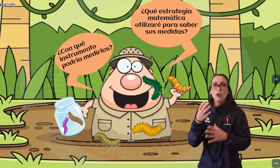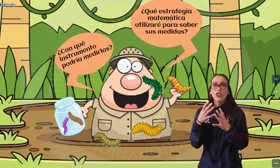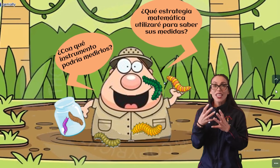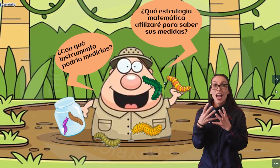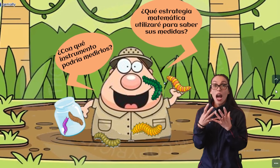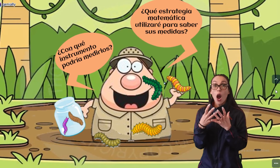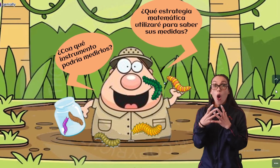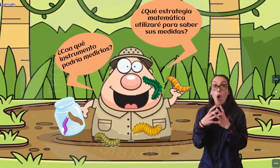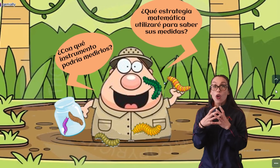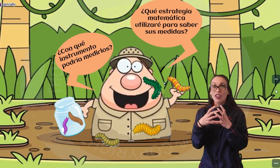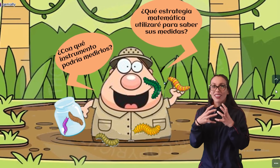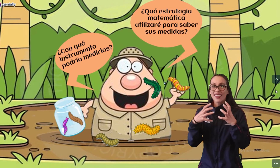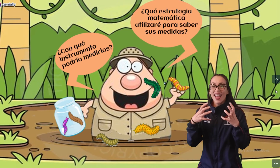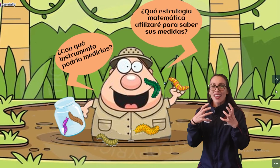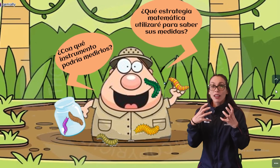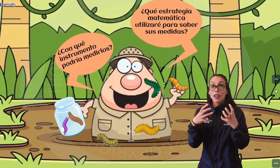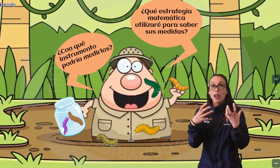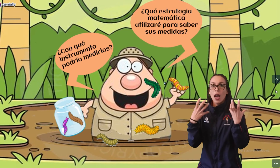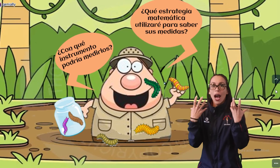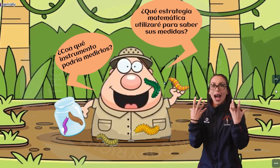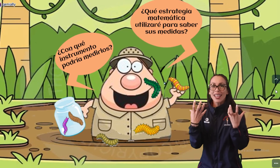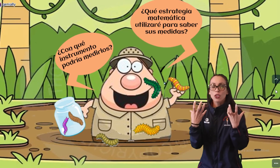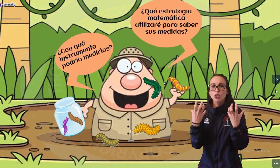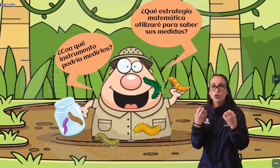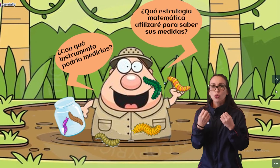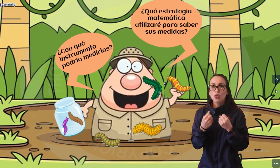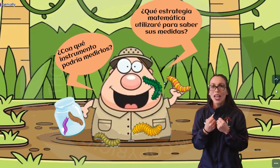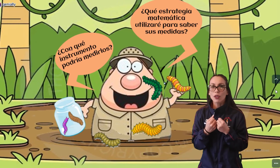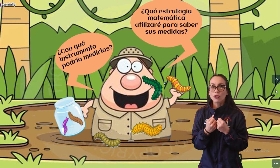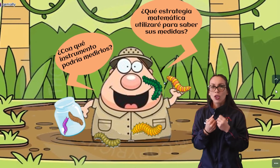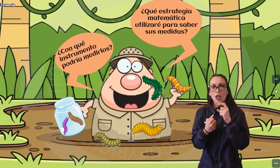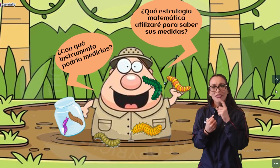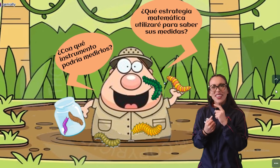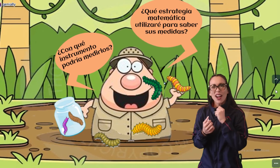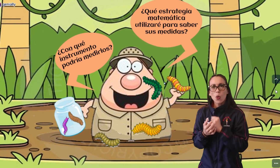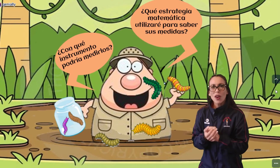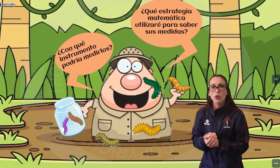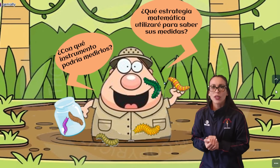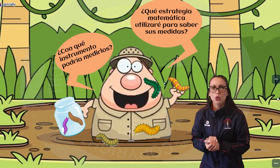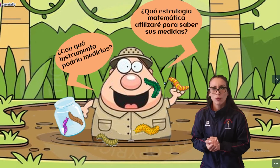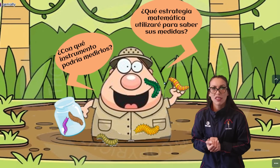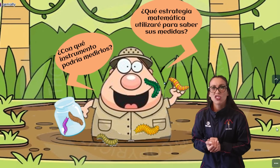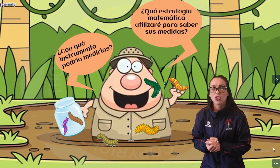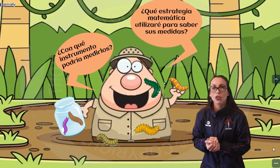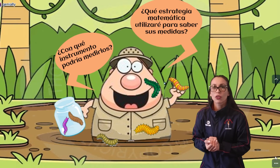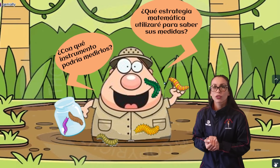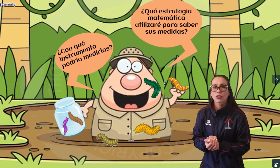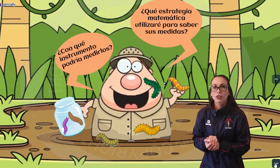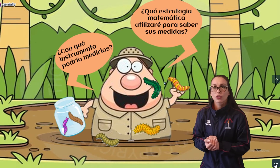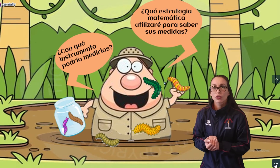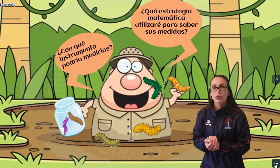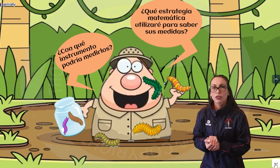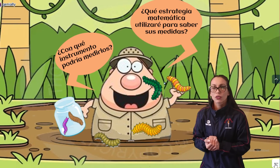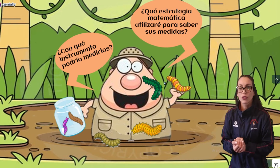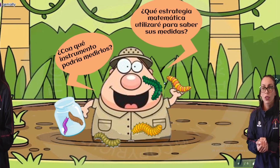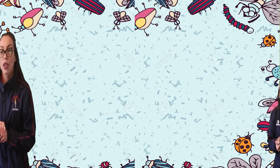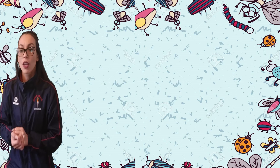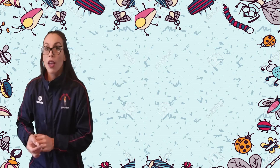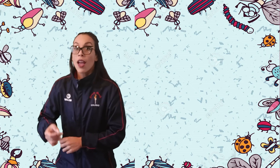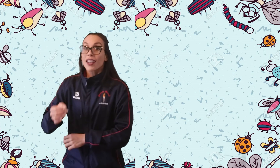¿Cómo podría ordenar a estos gusanos de acuerdo a su medición?